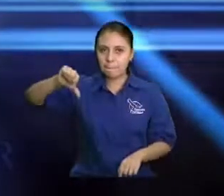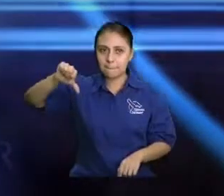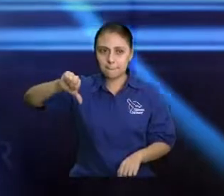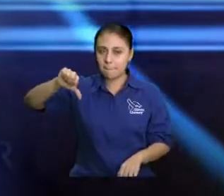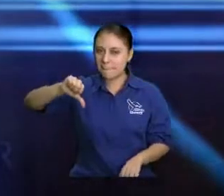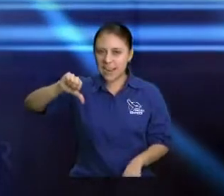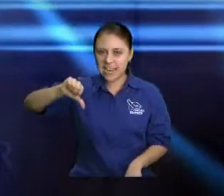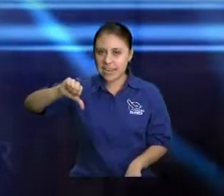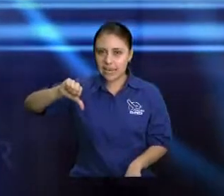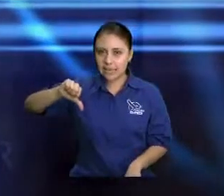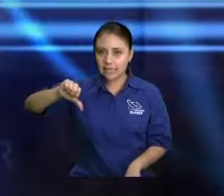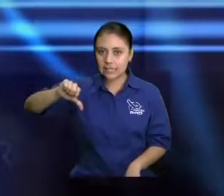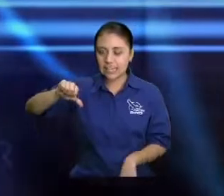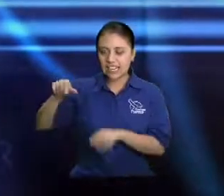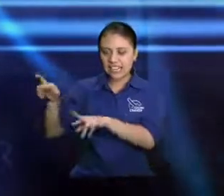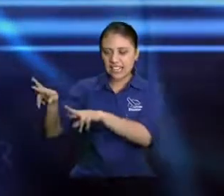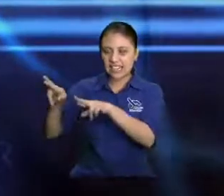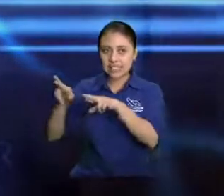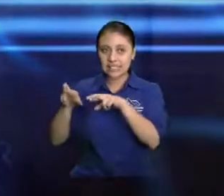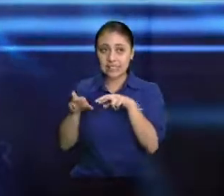recibe mordida.